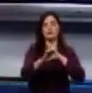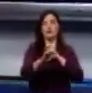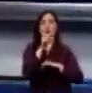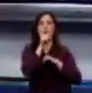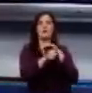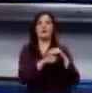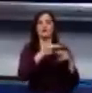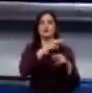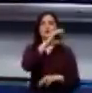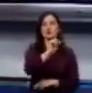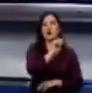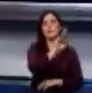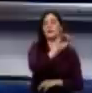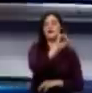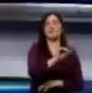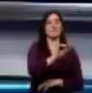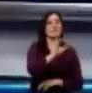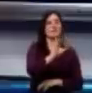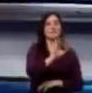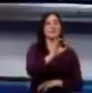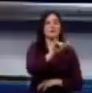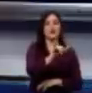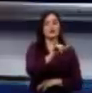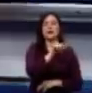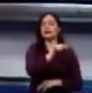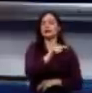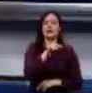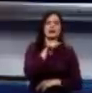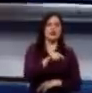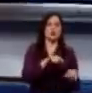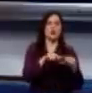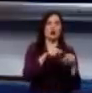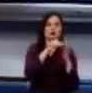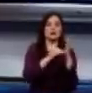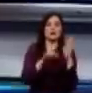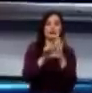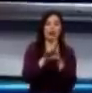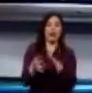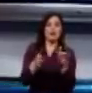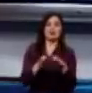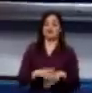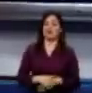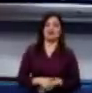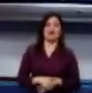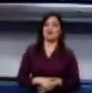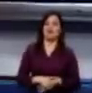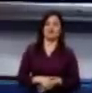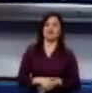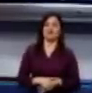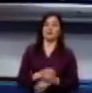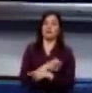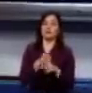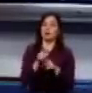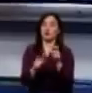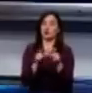Cabify no consta en el listado de la Agencia Nacional de Tránsito que permite el funcionamiento dentro del país con una aplicación móvil. Sin